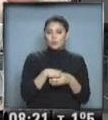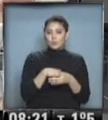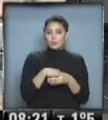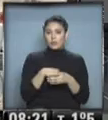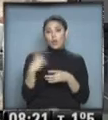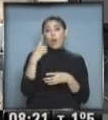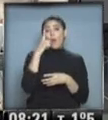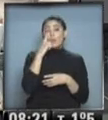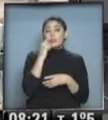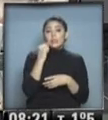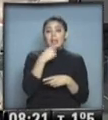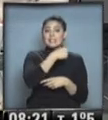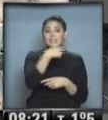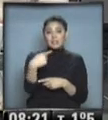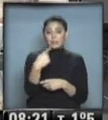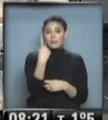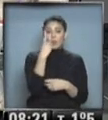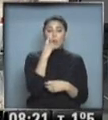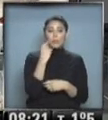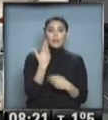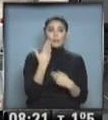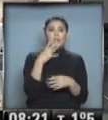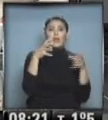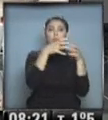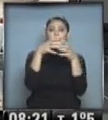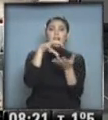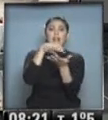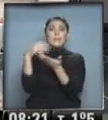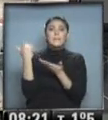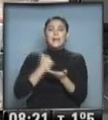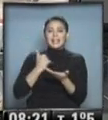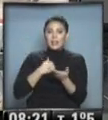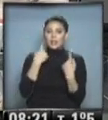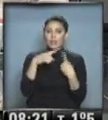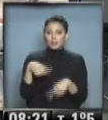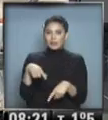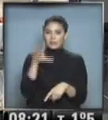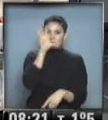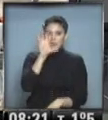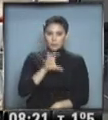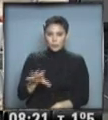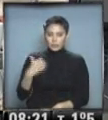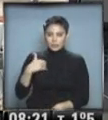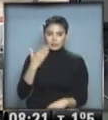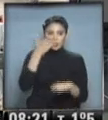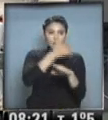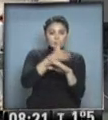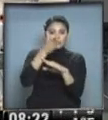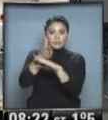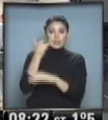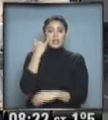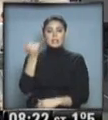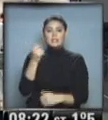invierta un día por semana en recorrer las distintas unidades militares que hay en nuestro país. Así ya hemos estado